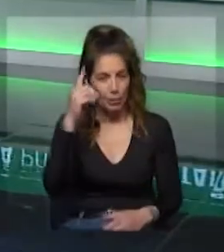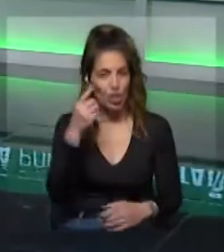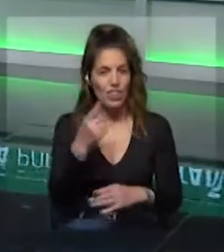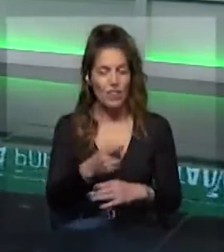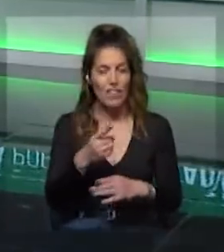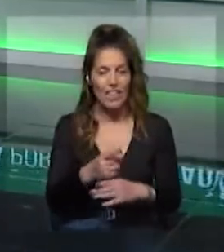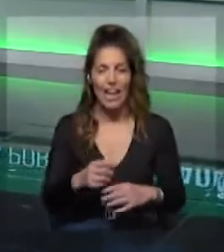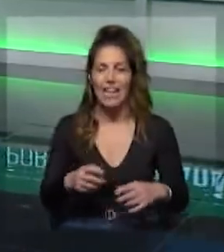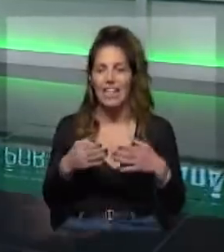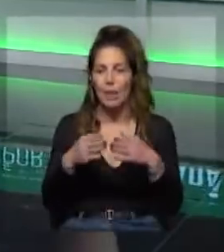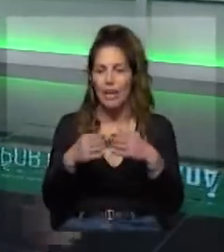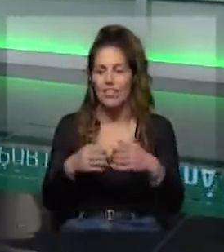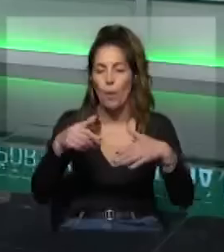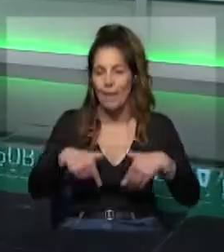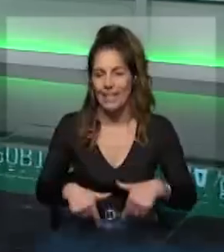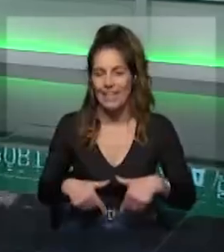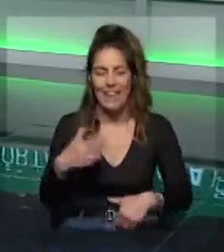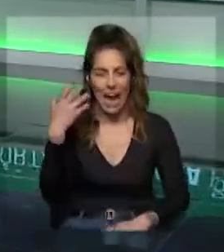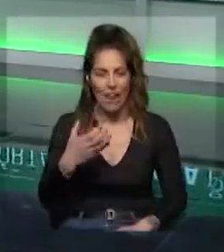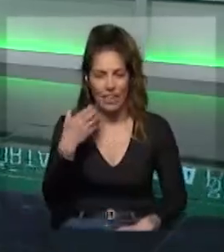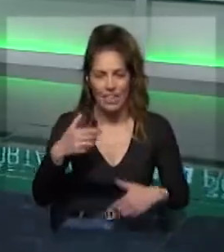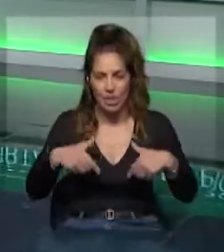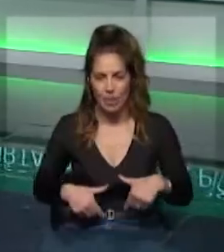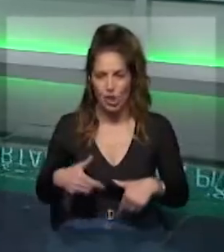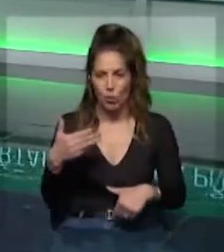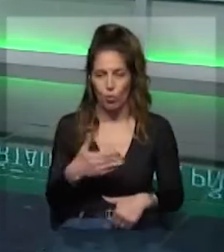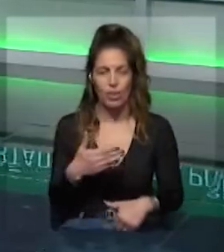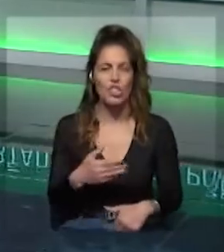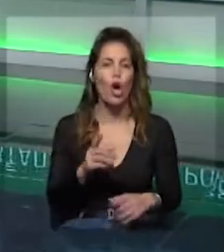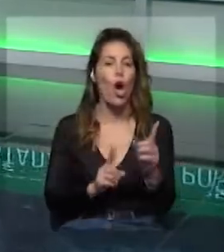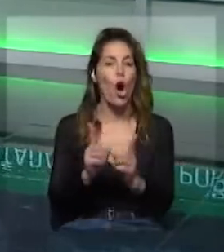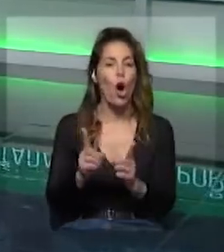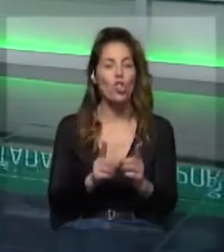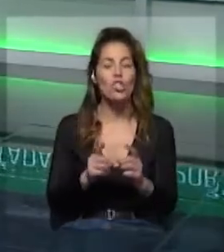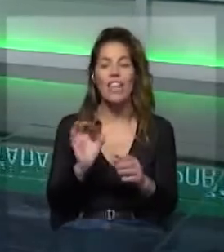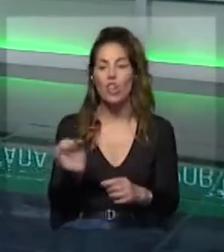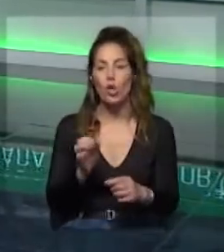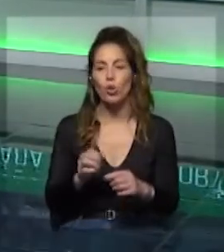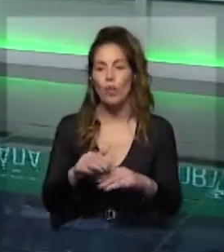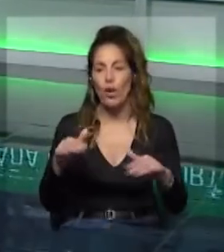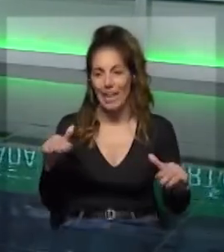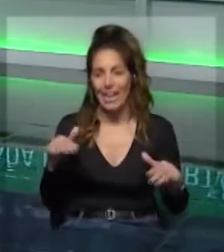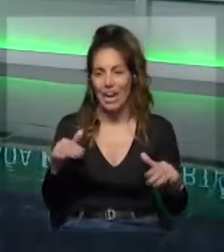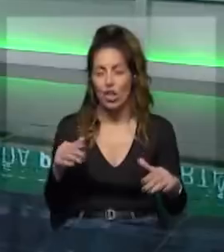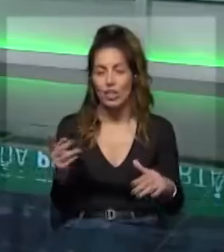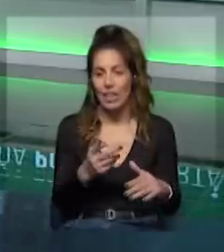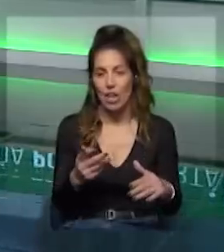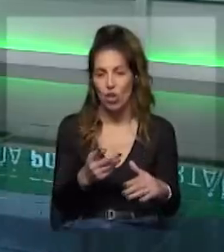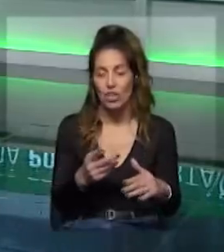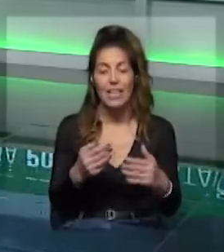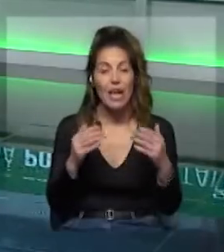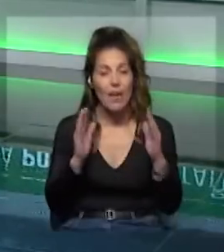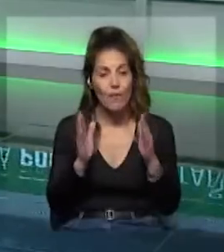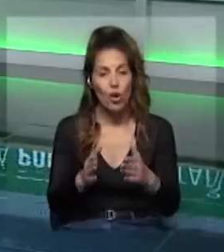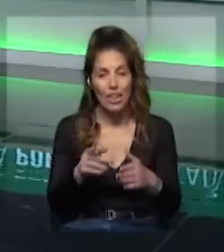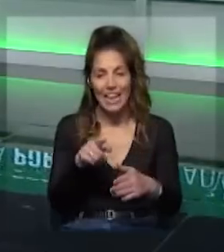arbeleche y el ministro gustillo sí hay que destacar que el próximo 11 de octubre habrá un plenario entre los organismos binacionales donde bueno se espera que se aborde